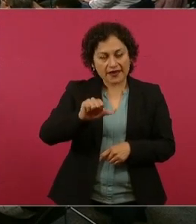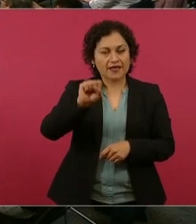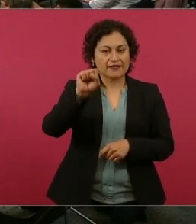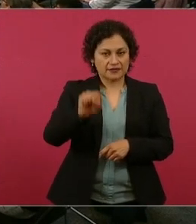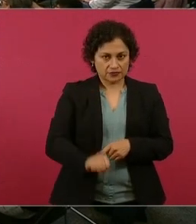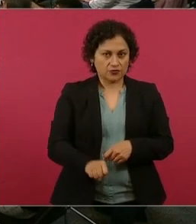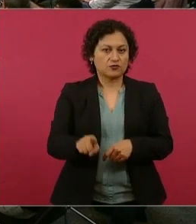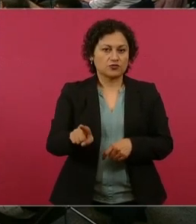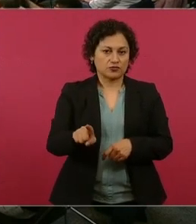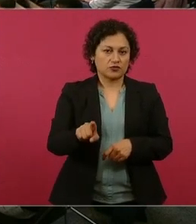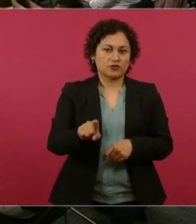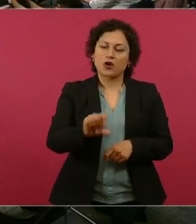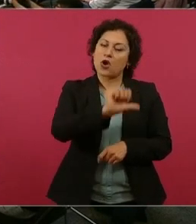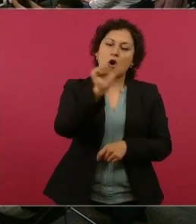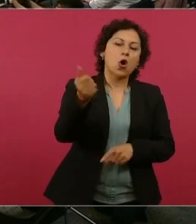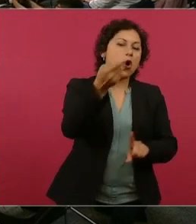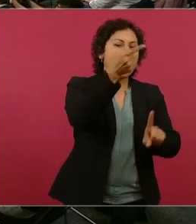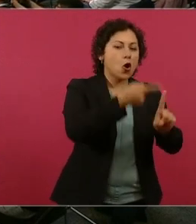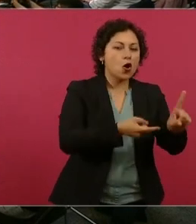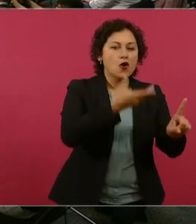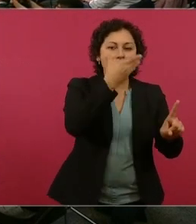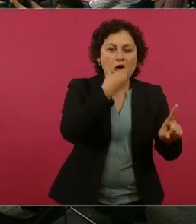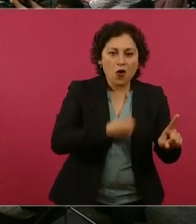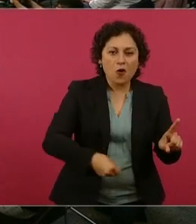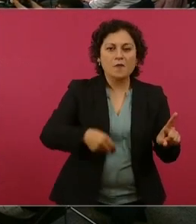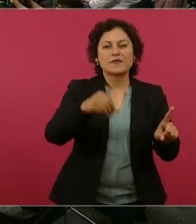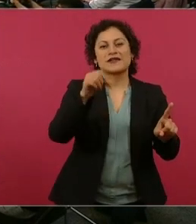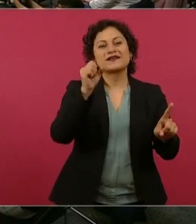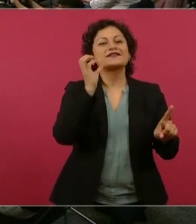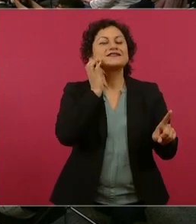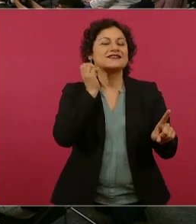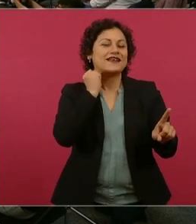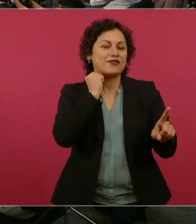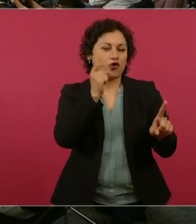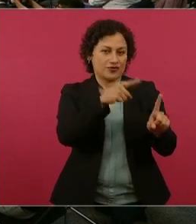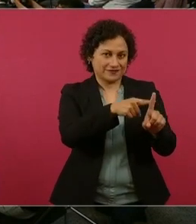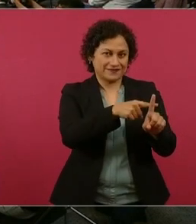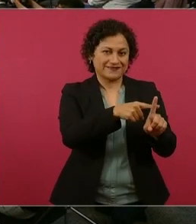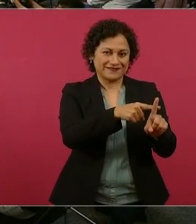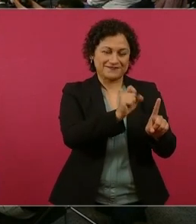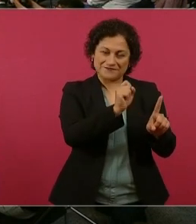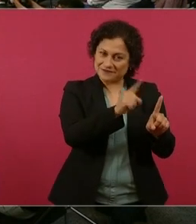es otro senador, también del Partido Republicano.